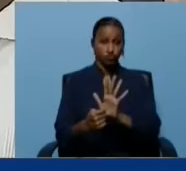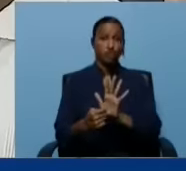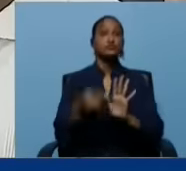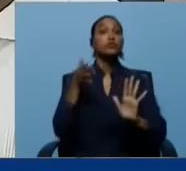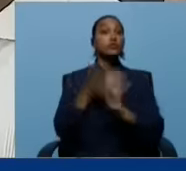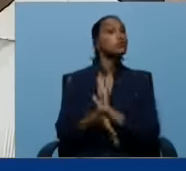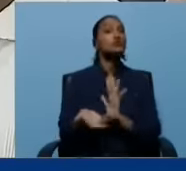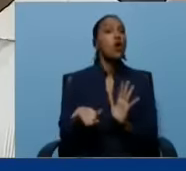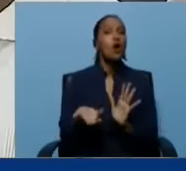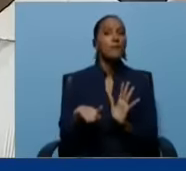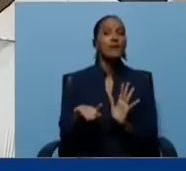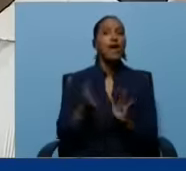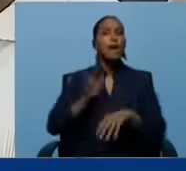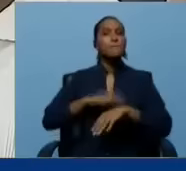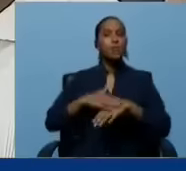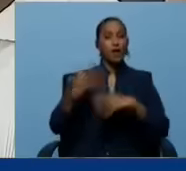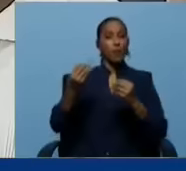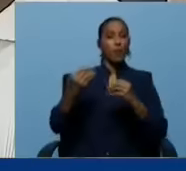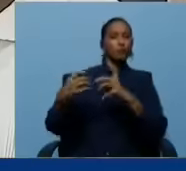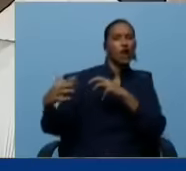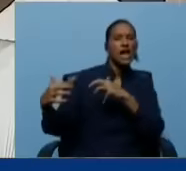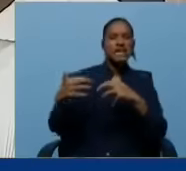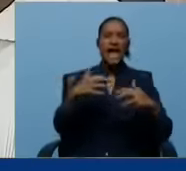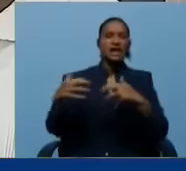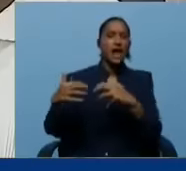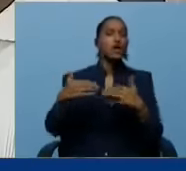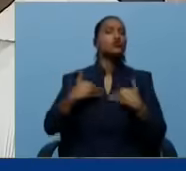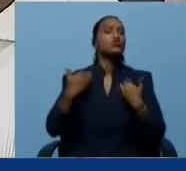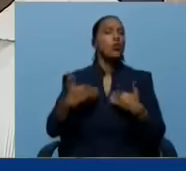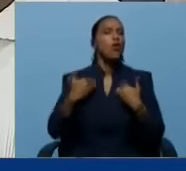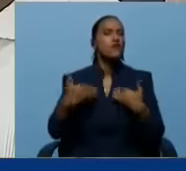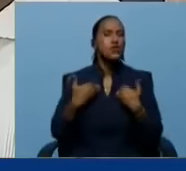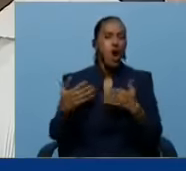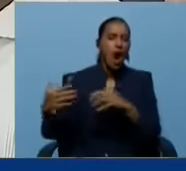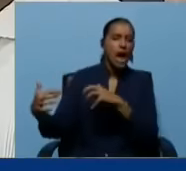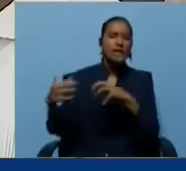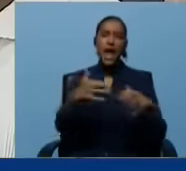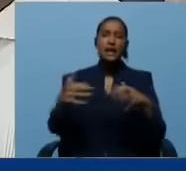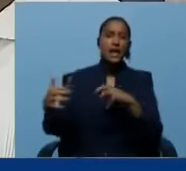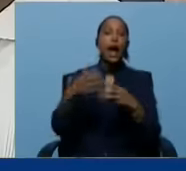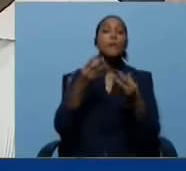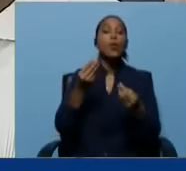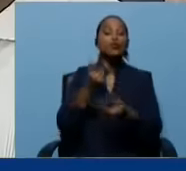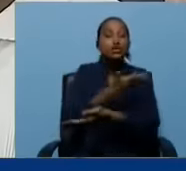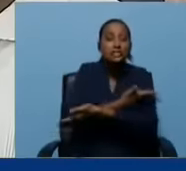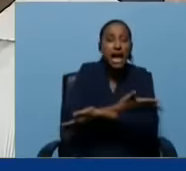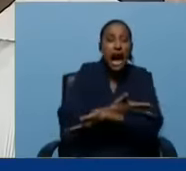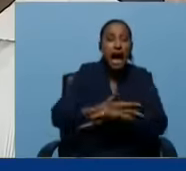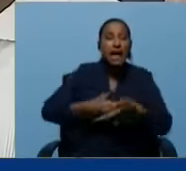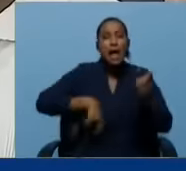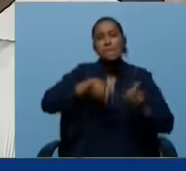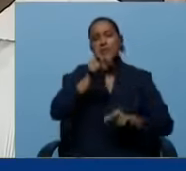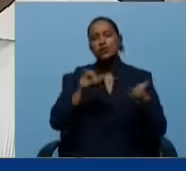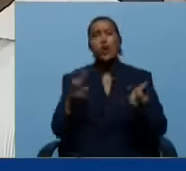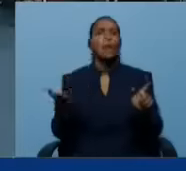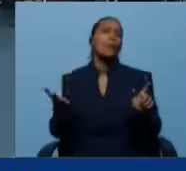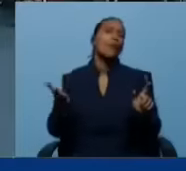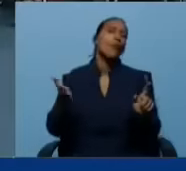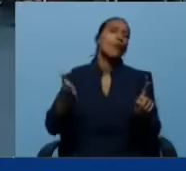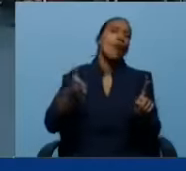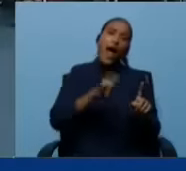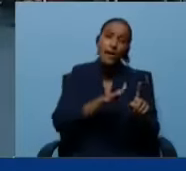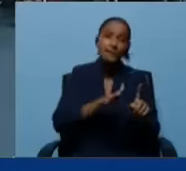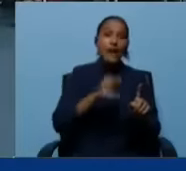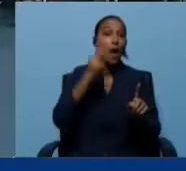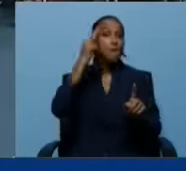sangre todo nuestro pueblo, los Estados Unidos, y apelando por lo tanto a la unidad de nuestros